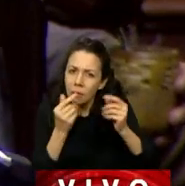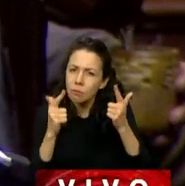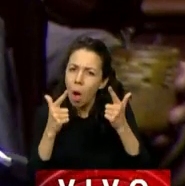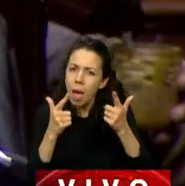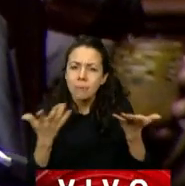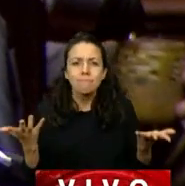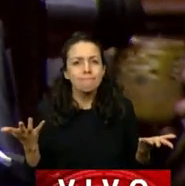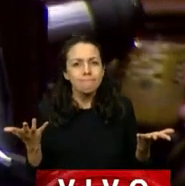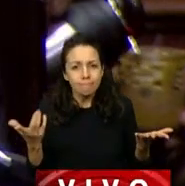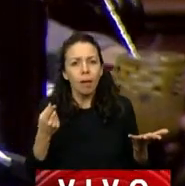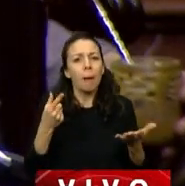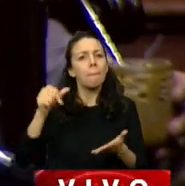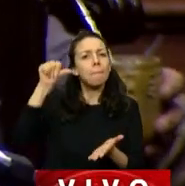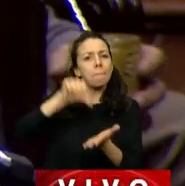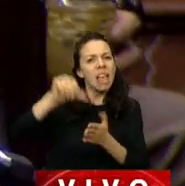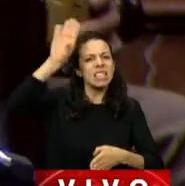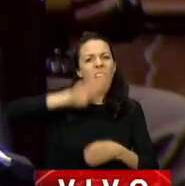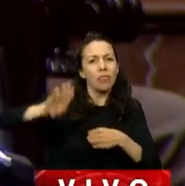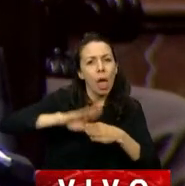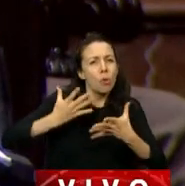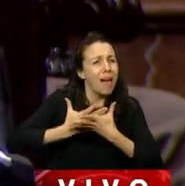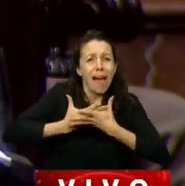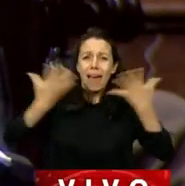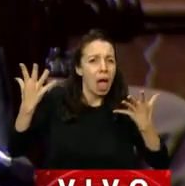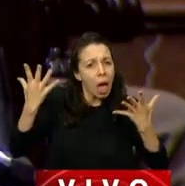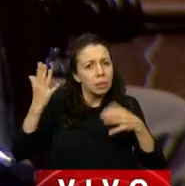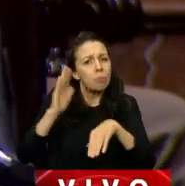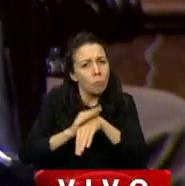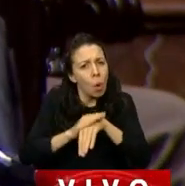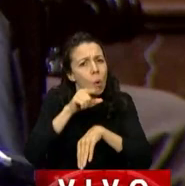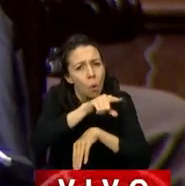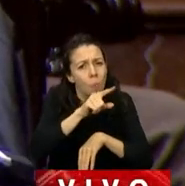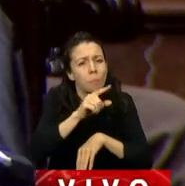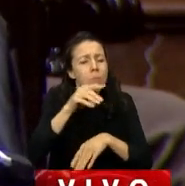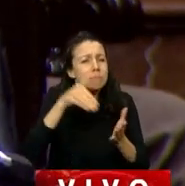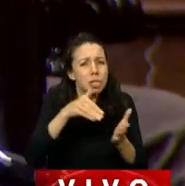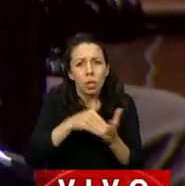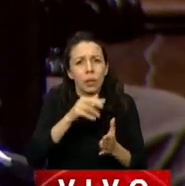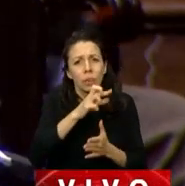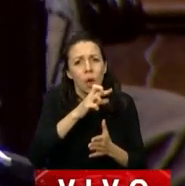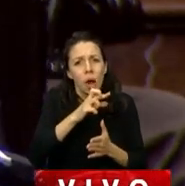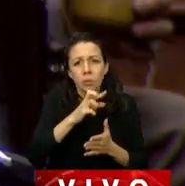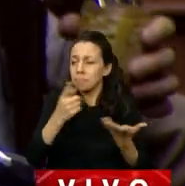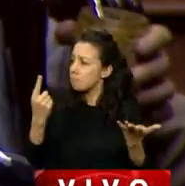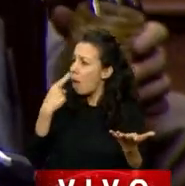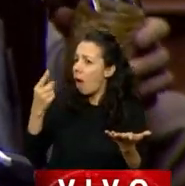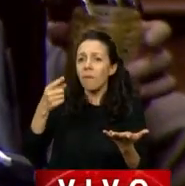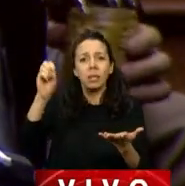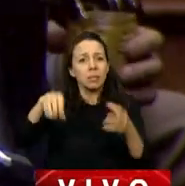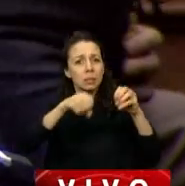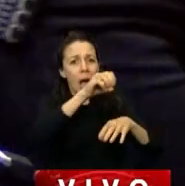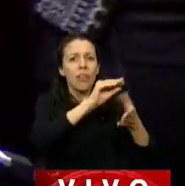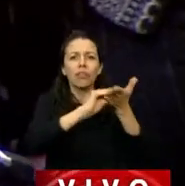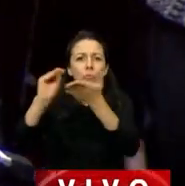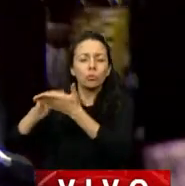¿no?, que endeudaron al país. O sea, si están las diputadas y los diputados que no